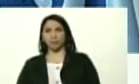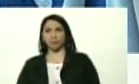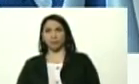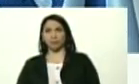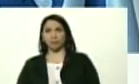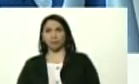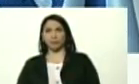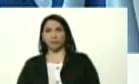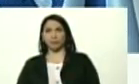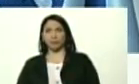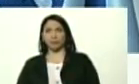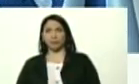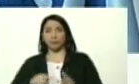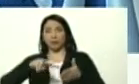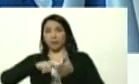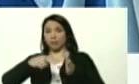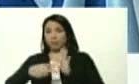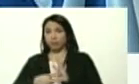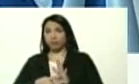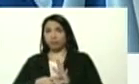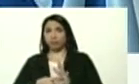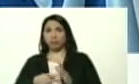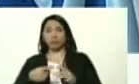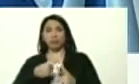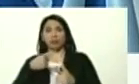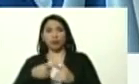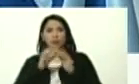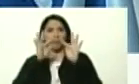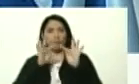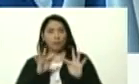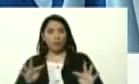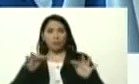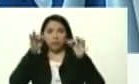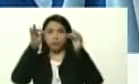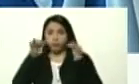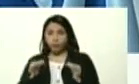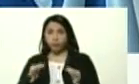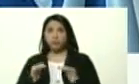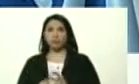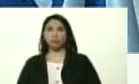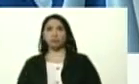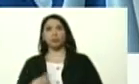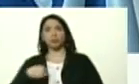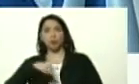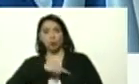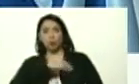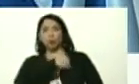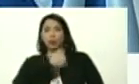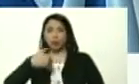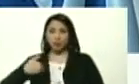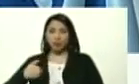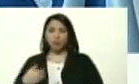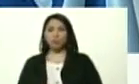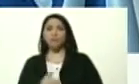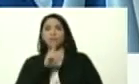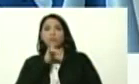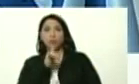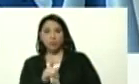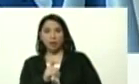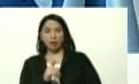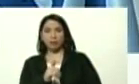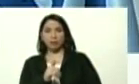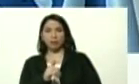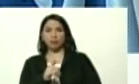En este sentido, pues, de manera formal, hemos querido informar de este